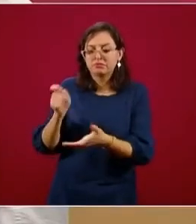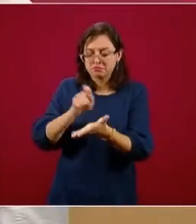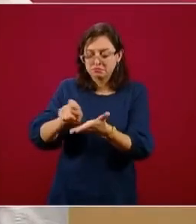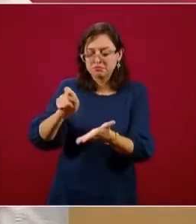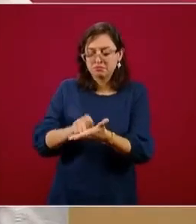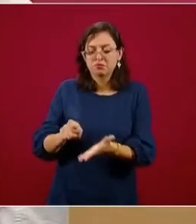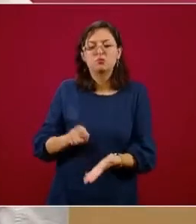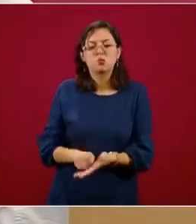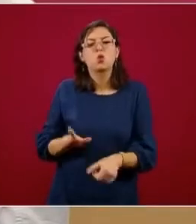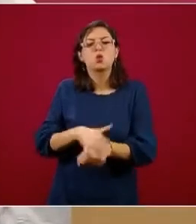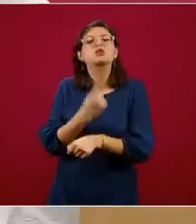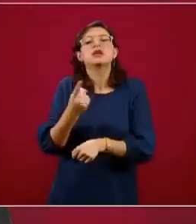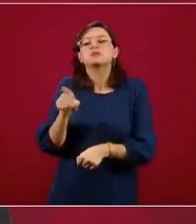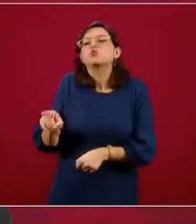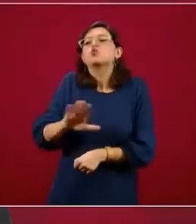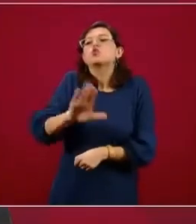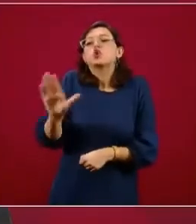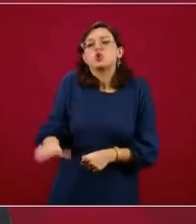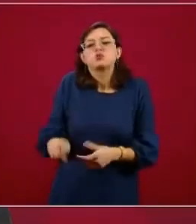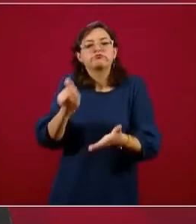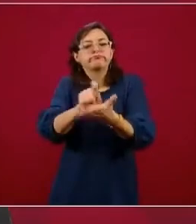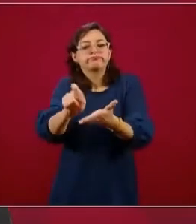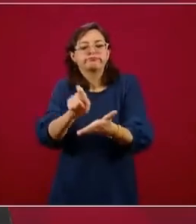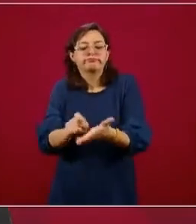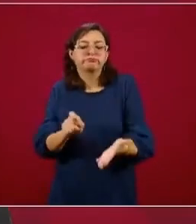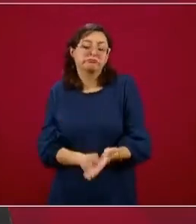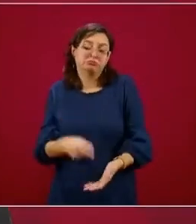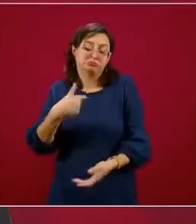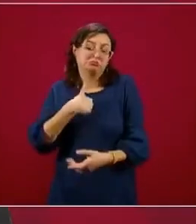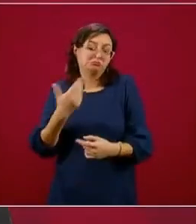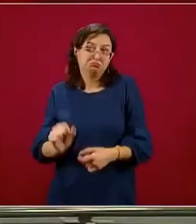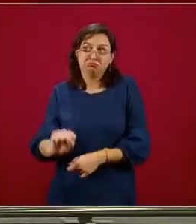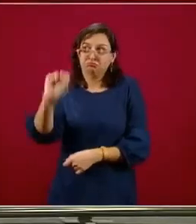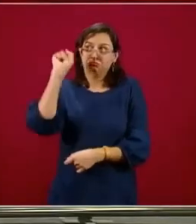pone como causas de muerte. Entonces, lo que presenté, de hecho, es